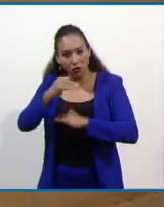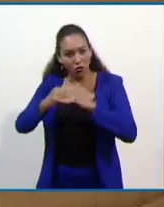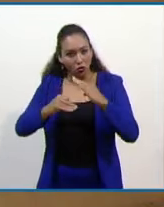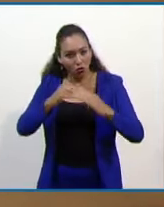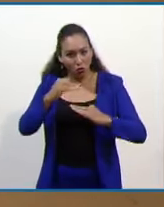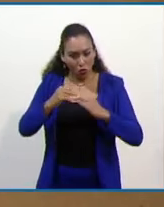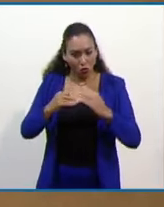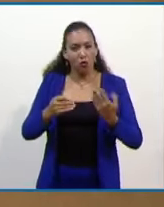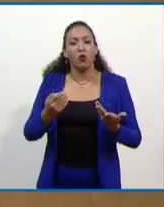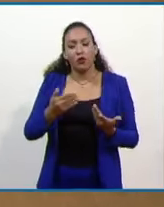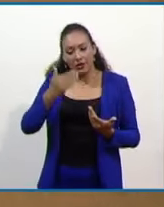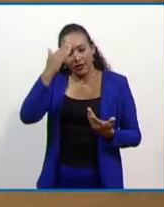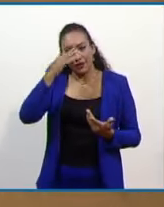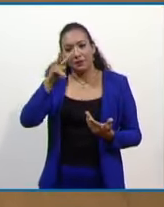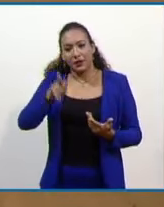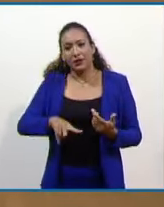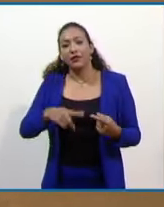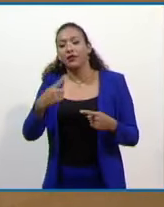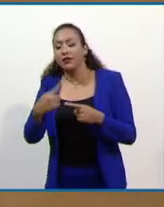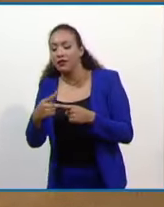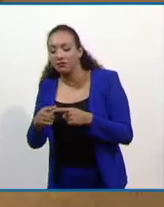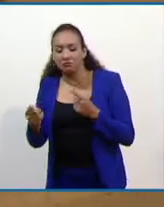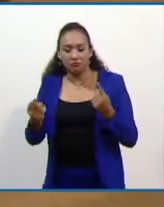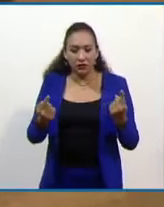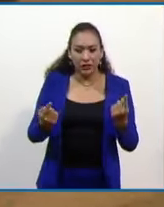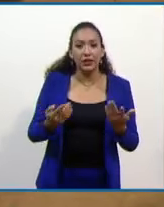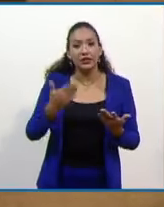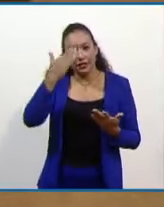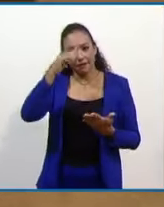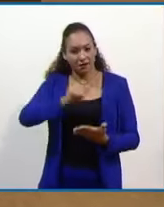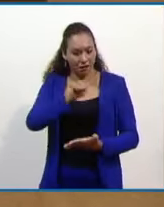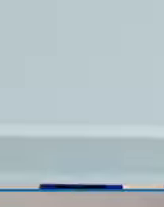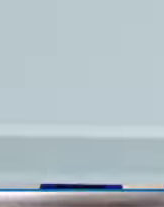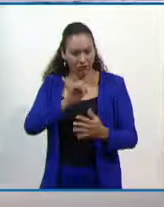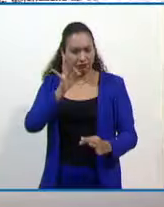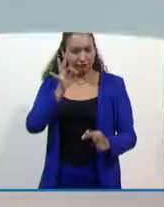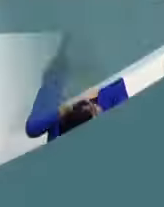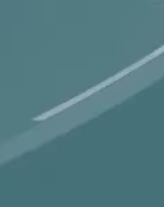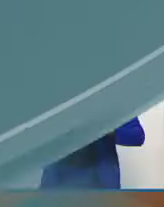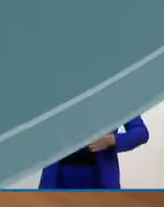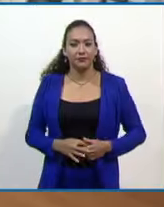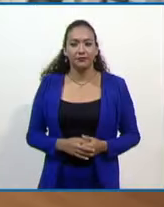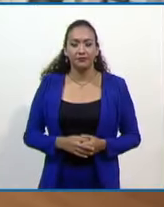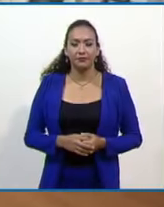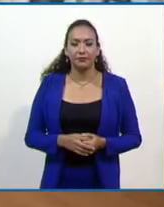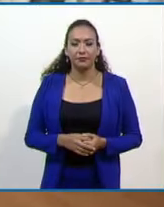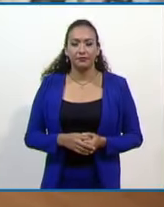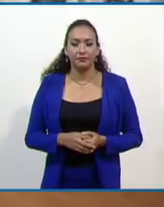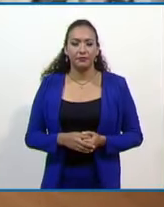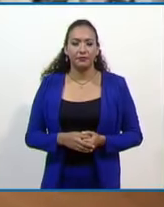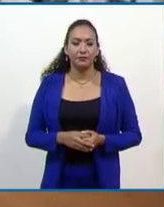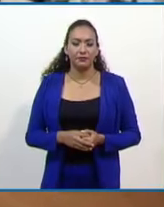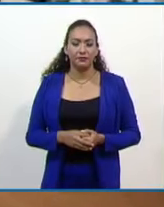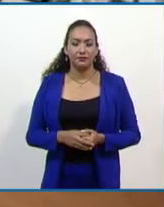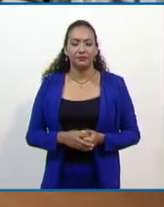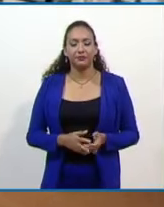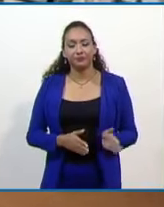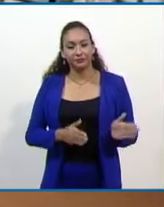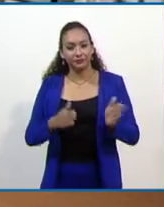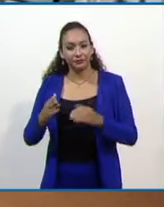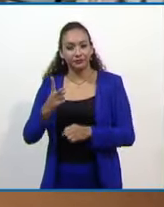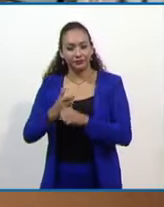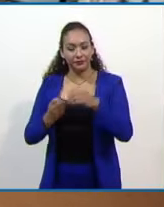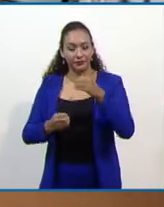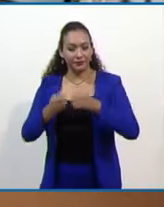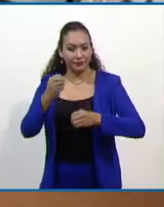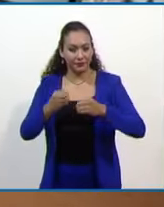el ilícito y la convicción de que no habrá impunidad. Por su parte, la segunda sala